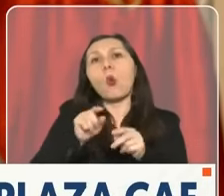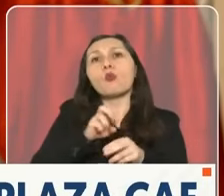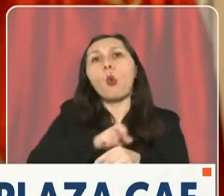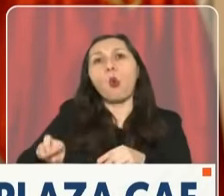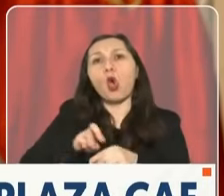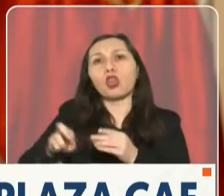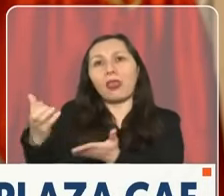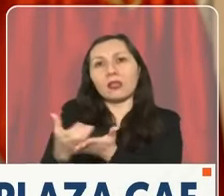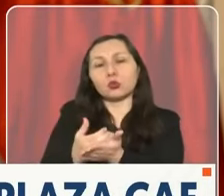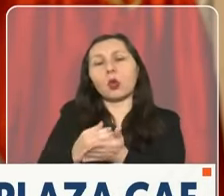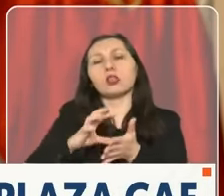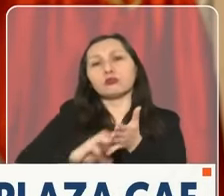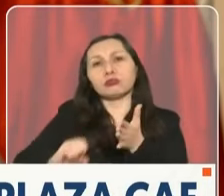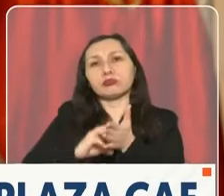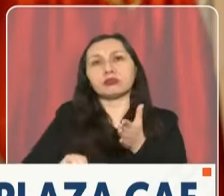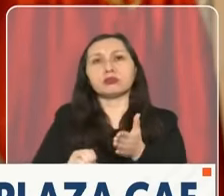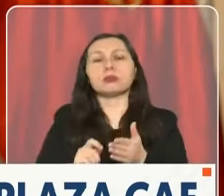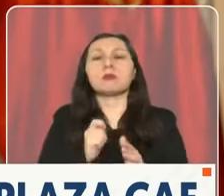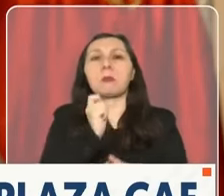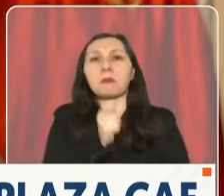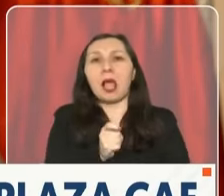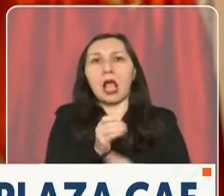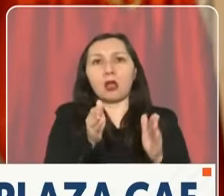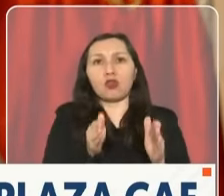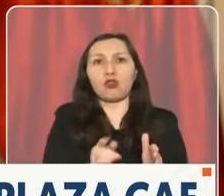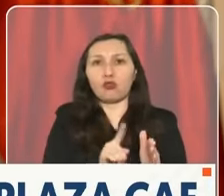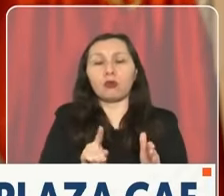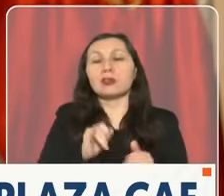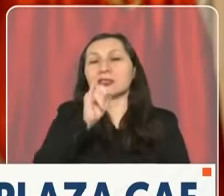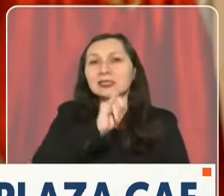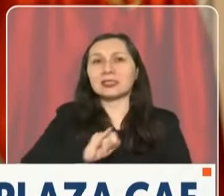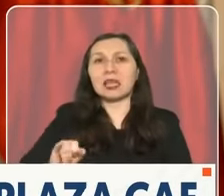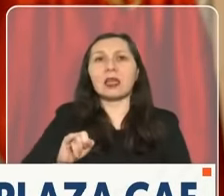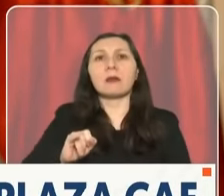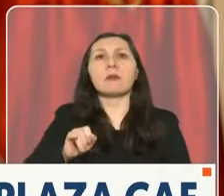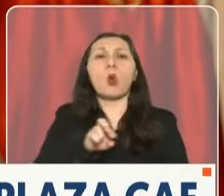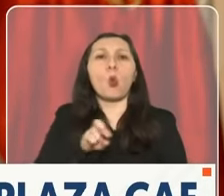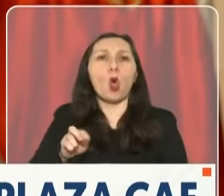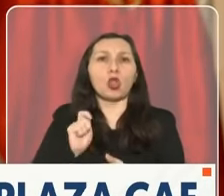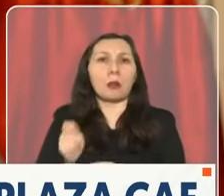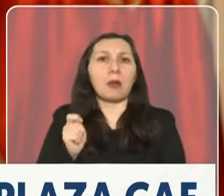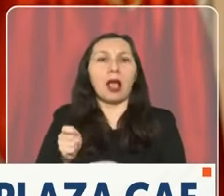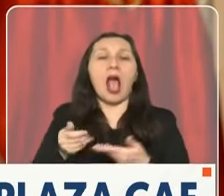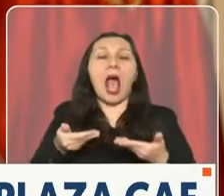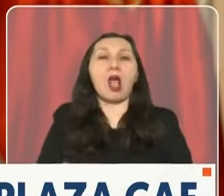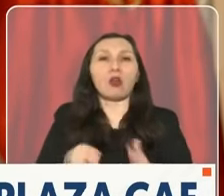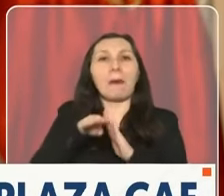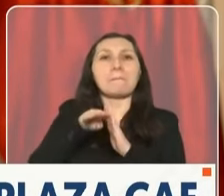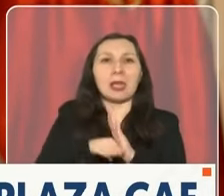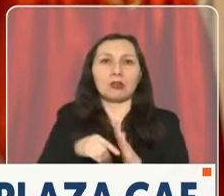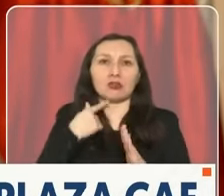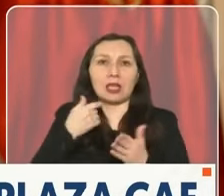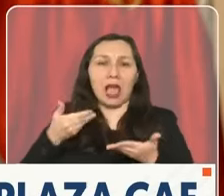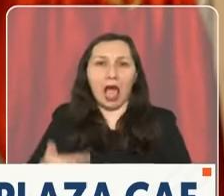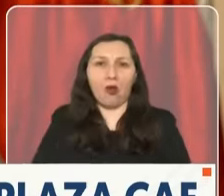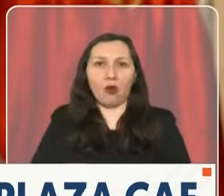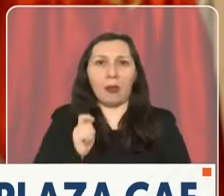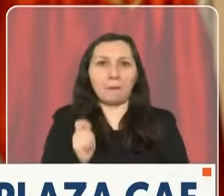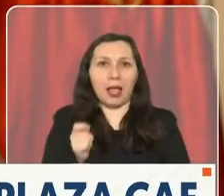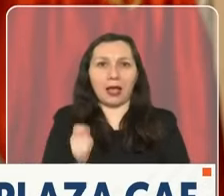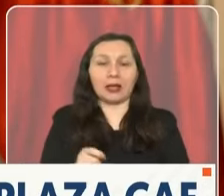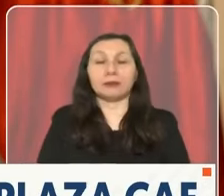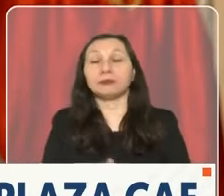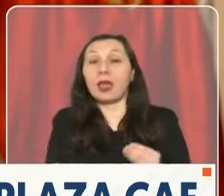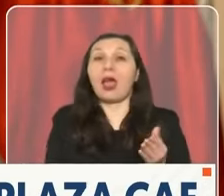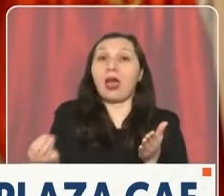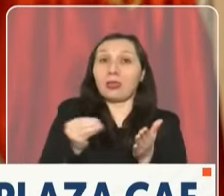ingresos, con un tramo exento de pago y cuotas que serán siempre más bajas que las que actualmente pagan.